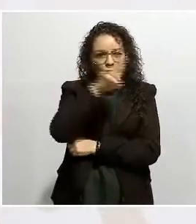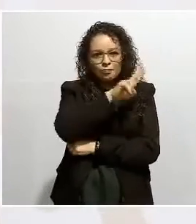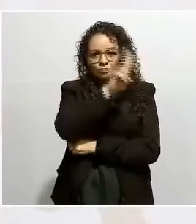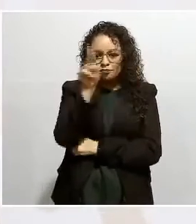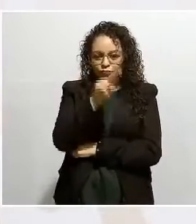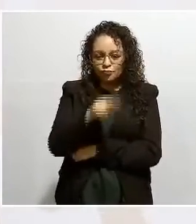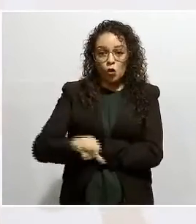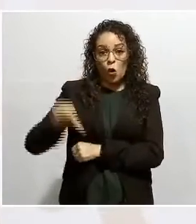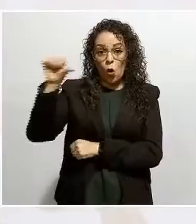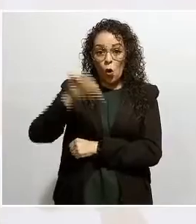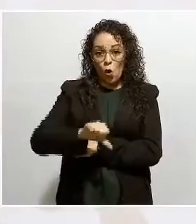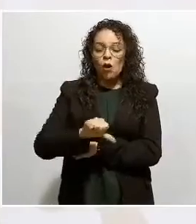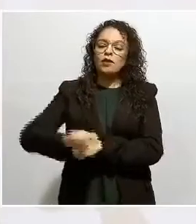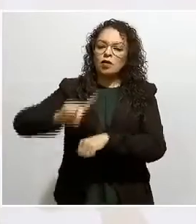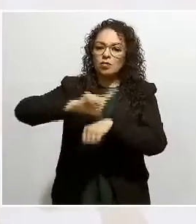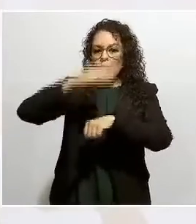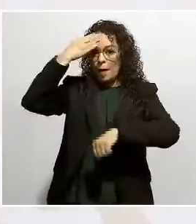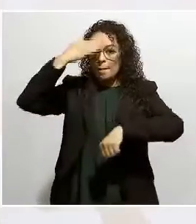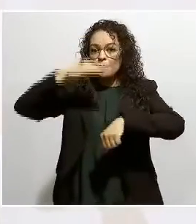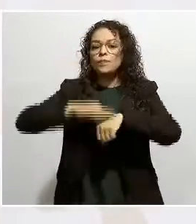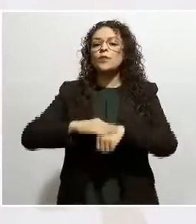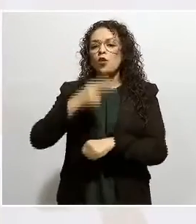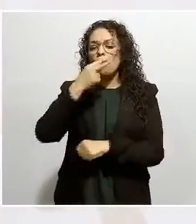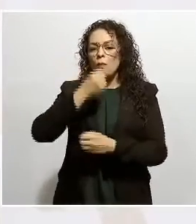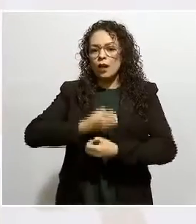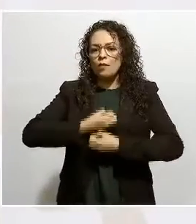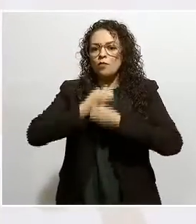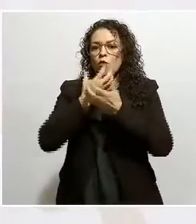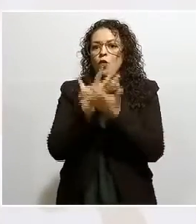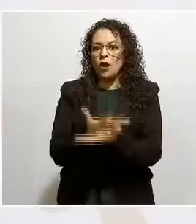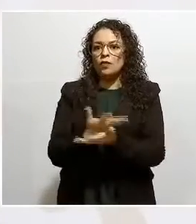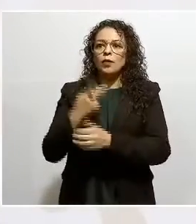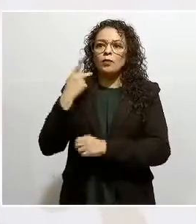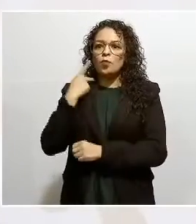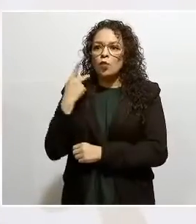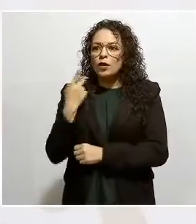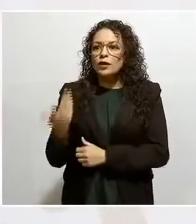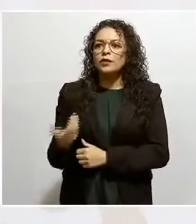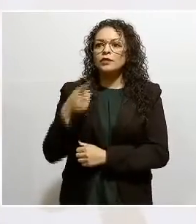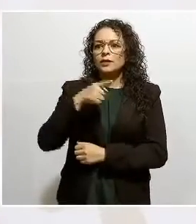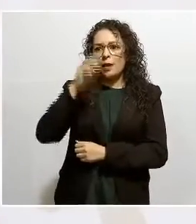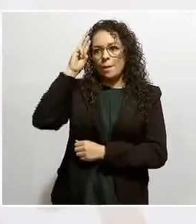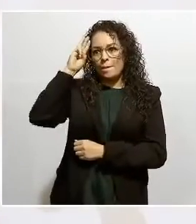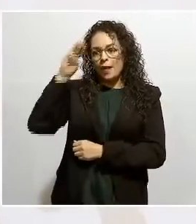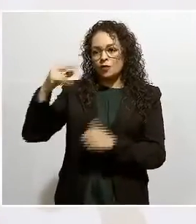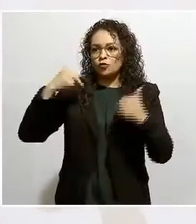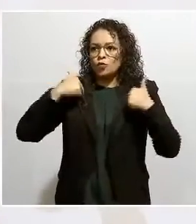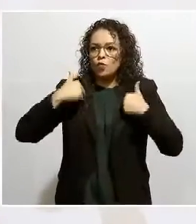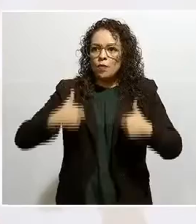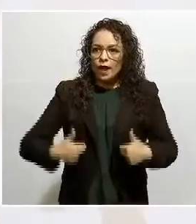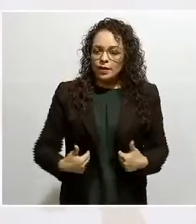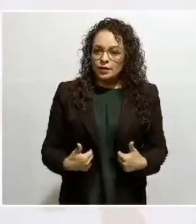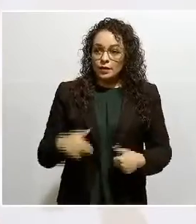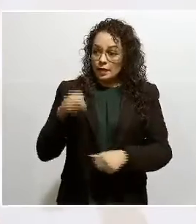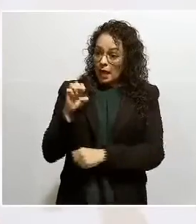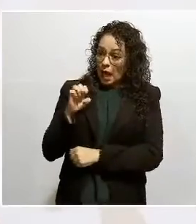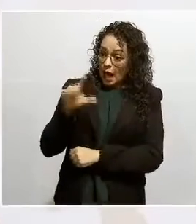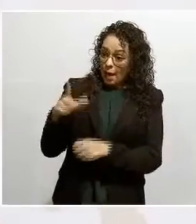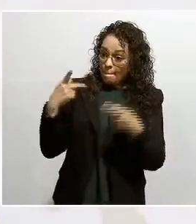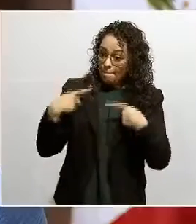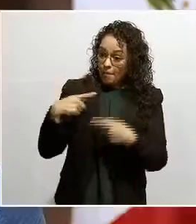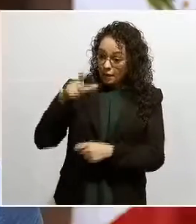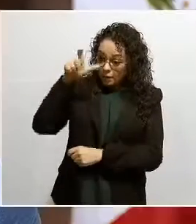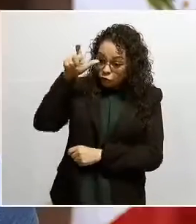al servidor público poeta, al hombre valiente de su tiempo, al maestro humanista. Él, quien